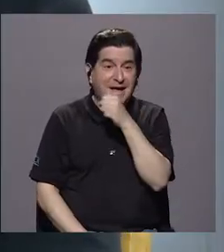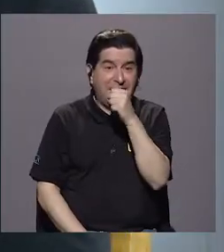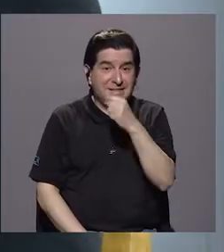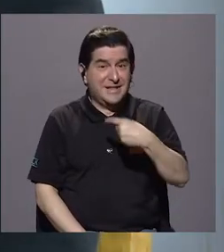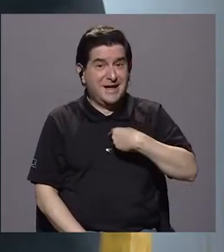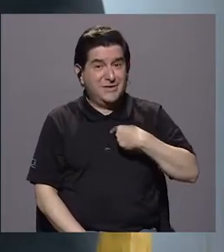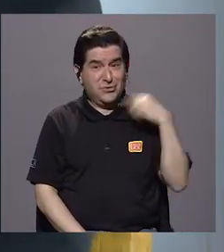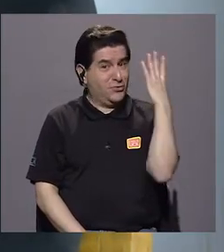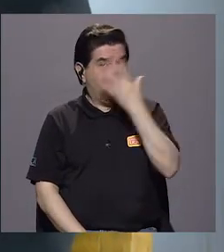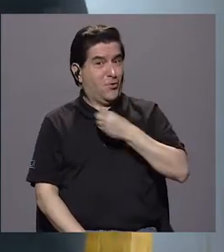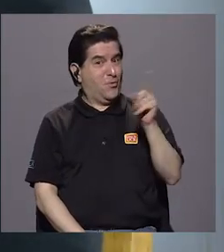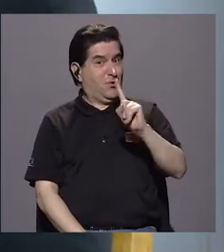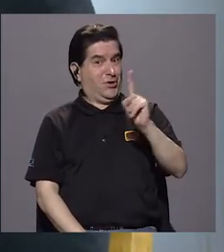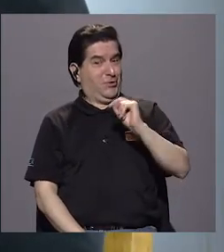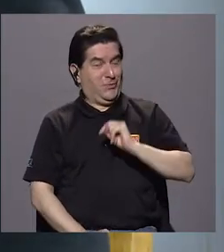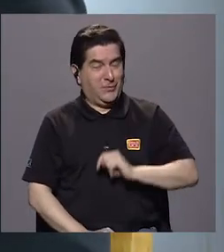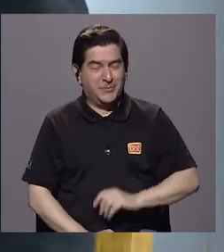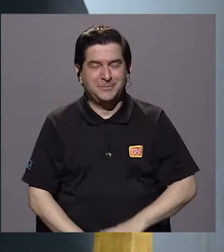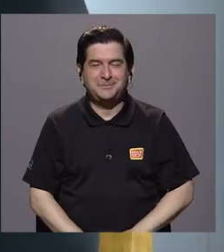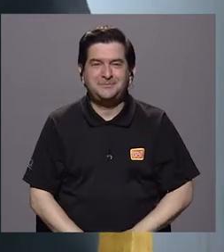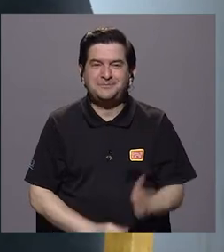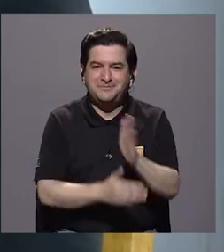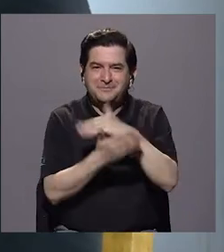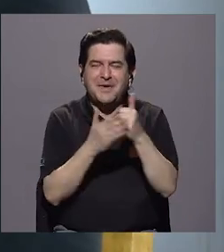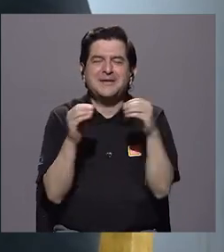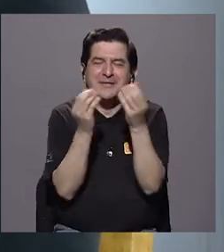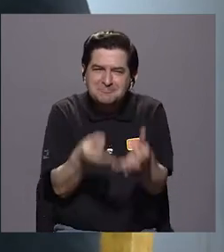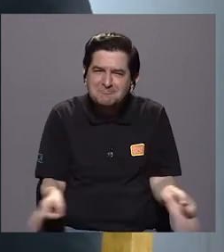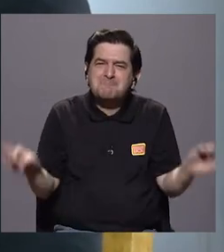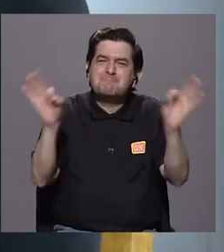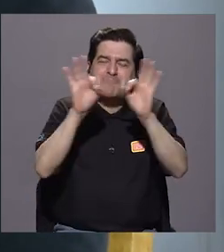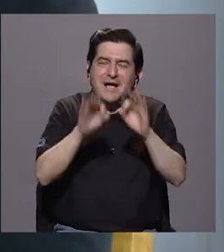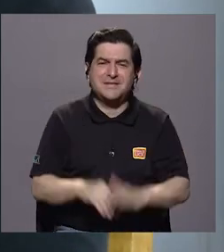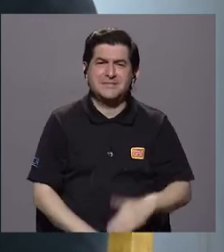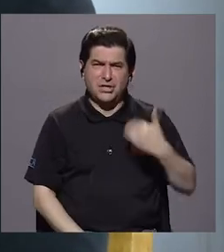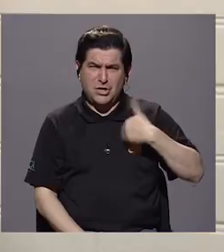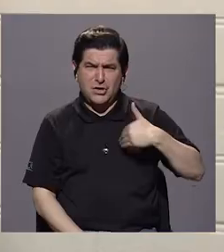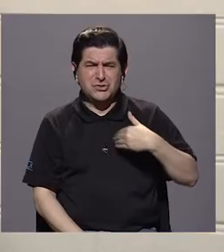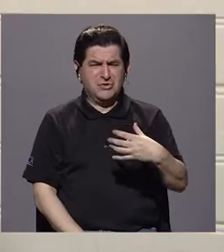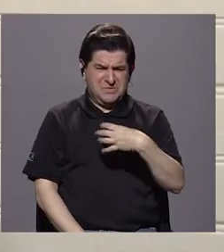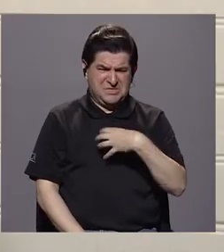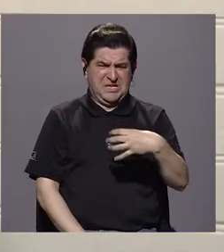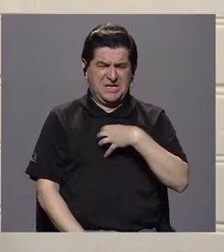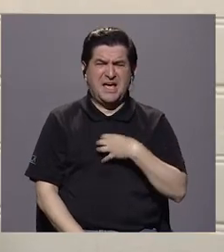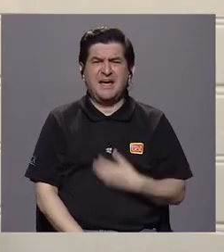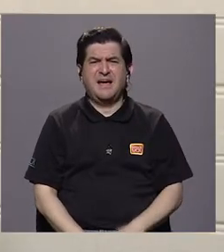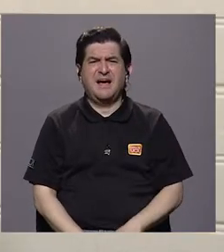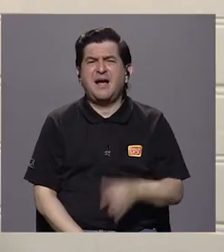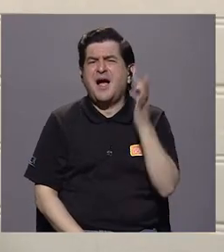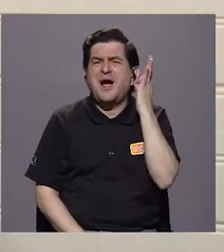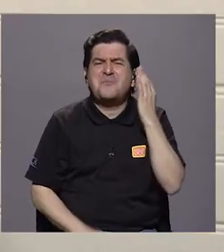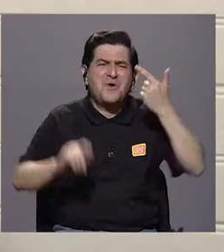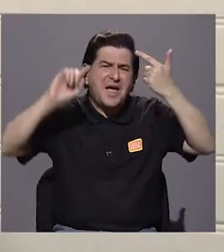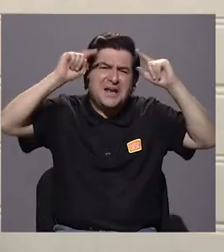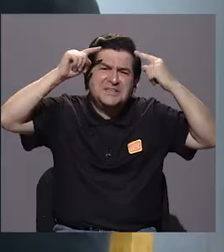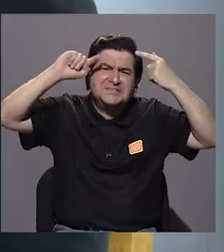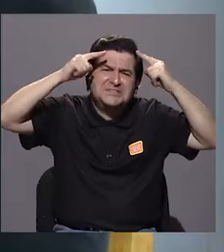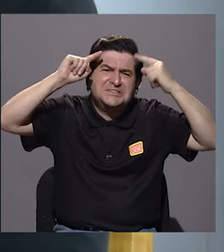bonito, Elena. Hay una parte más importante, porque los hombres siempre se quejan del dolor de cabeza de las mujeres, ¿verdad?